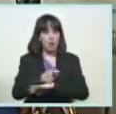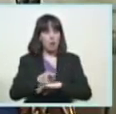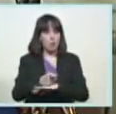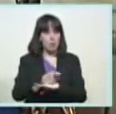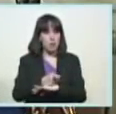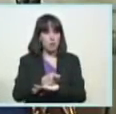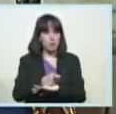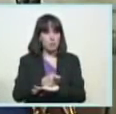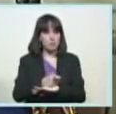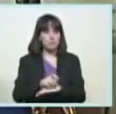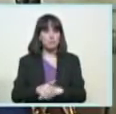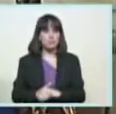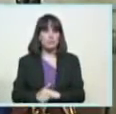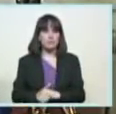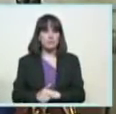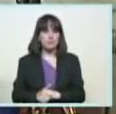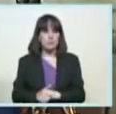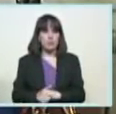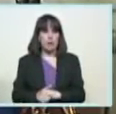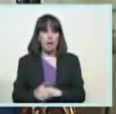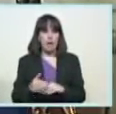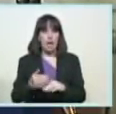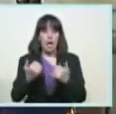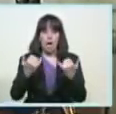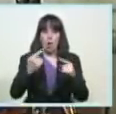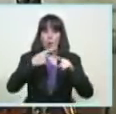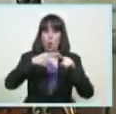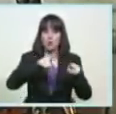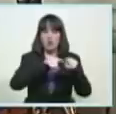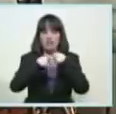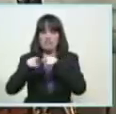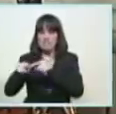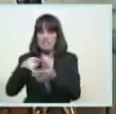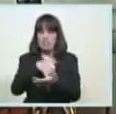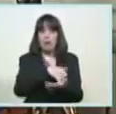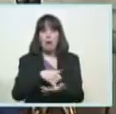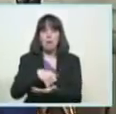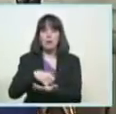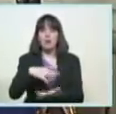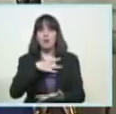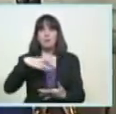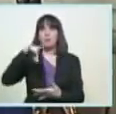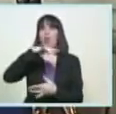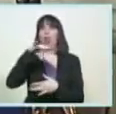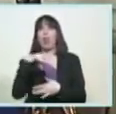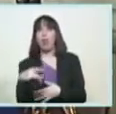para debilitar la fuerza espiritual moral